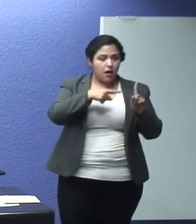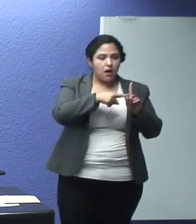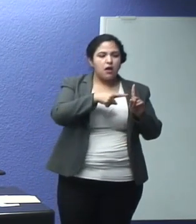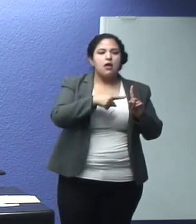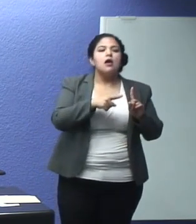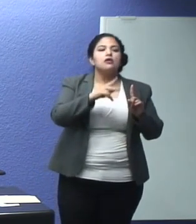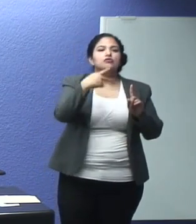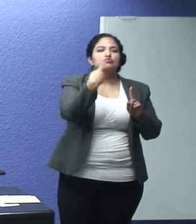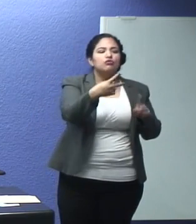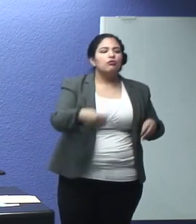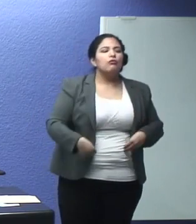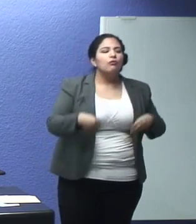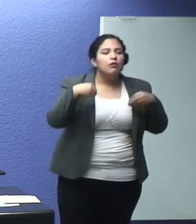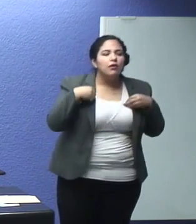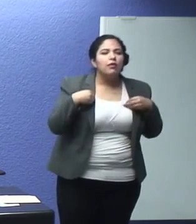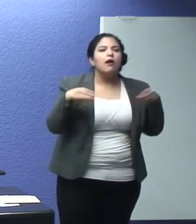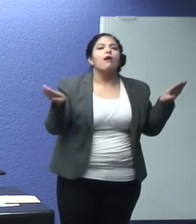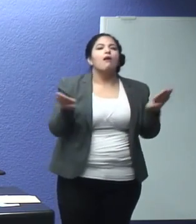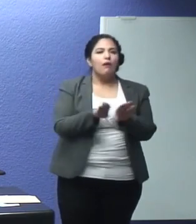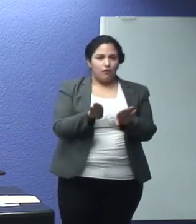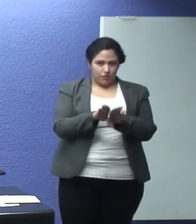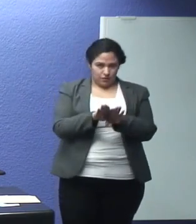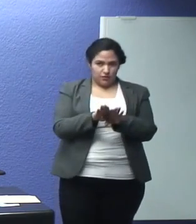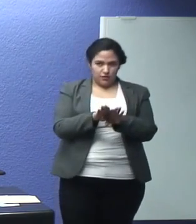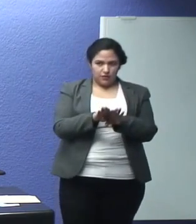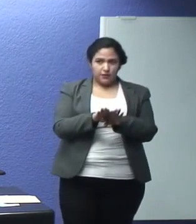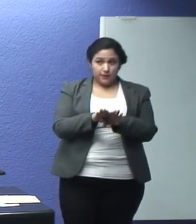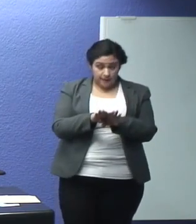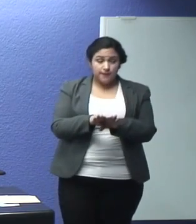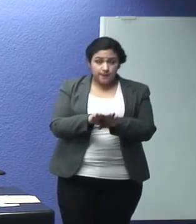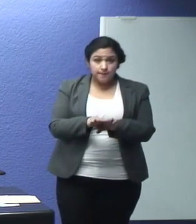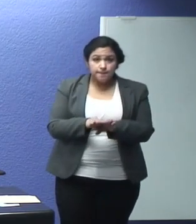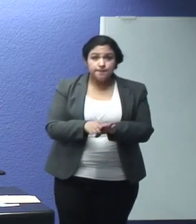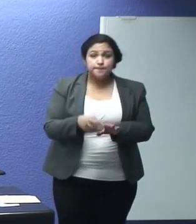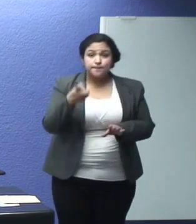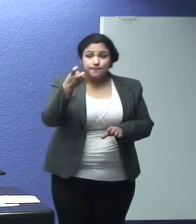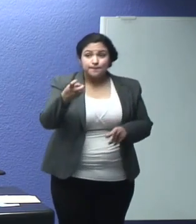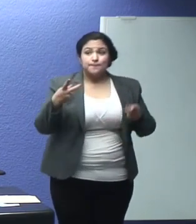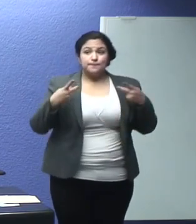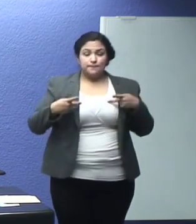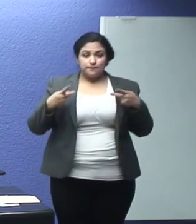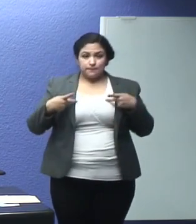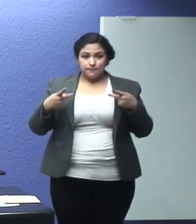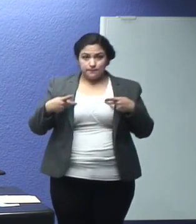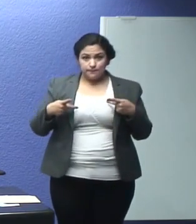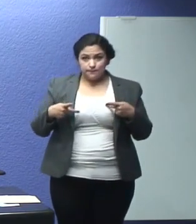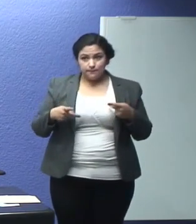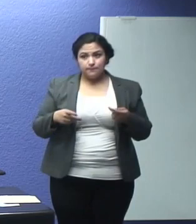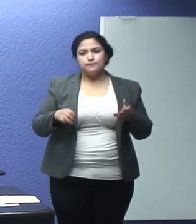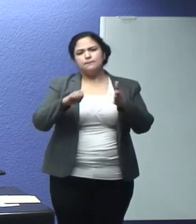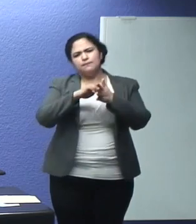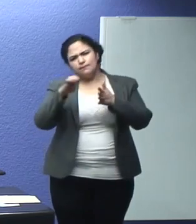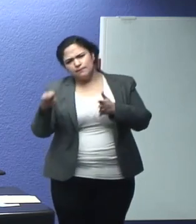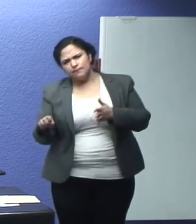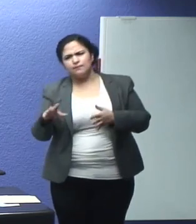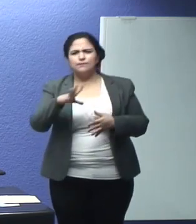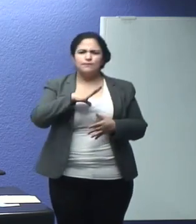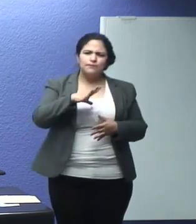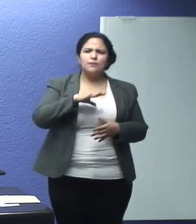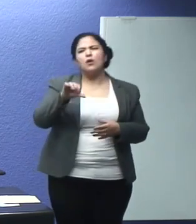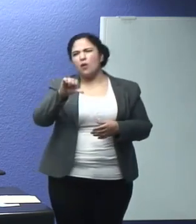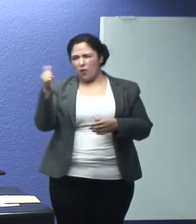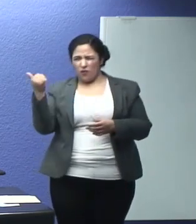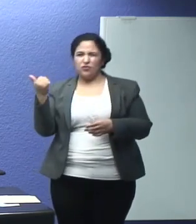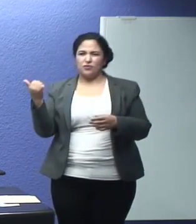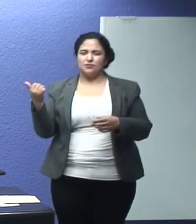elemento, tomar conciencia de un concepto clave y fundamental que de cierta manera han hecho alusión a él en las anteriores